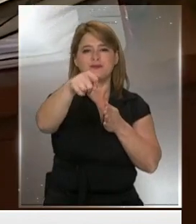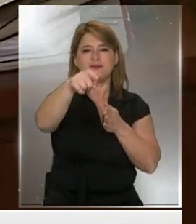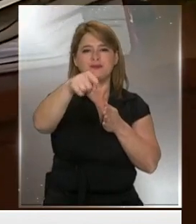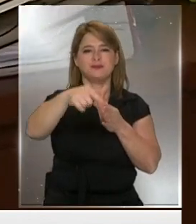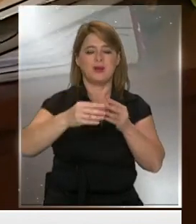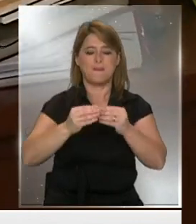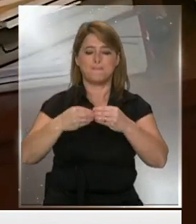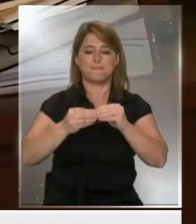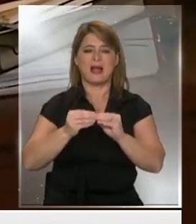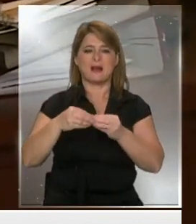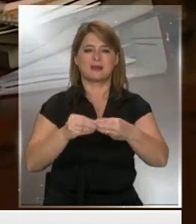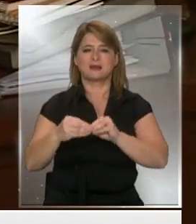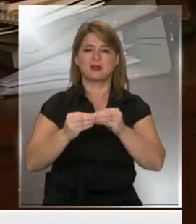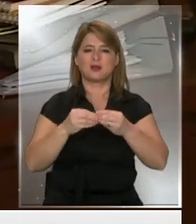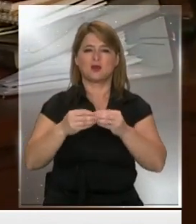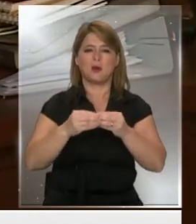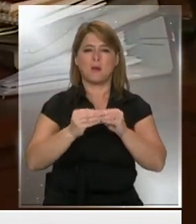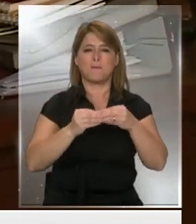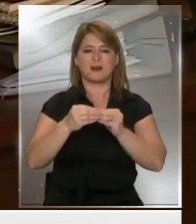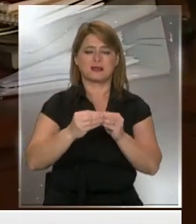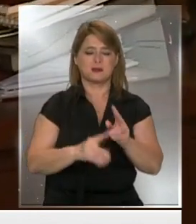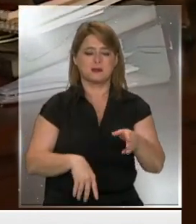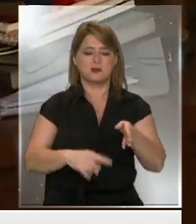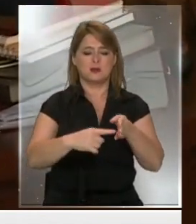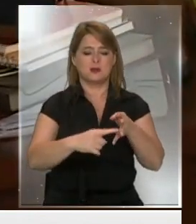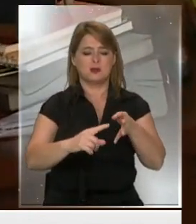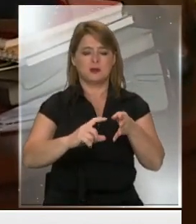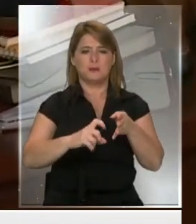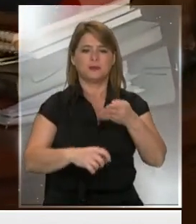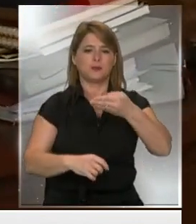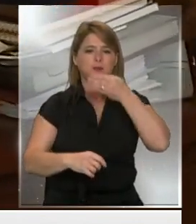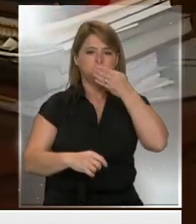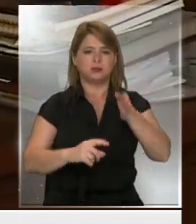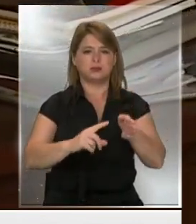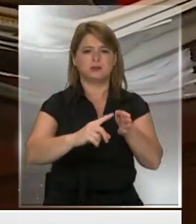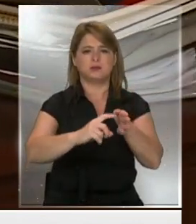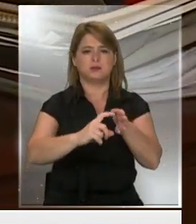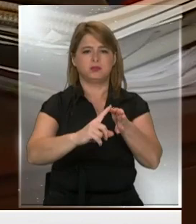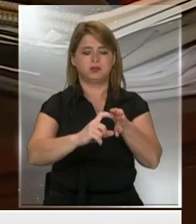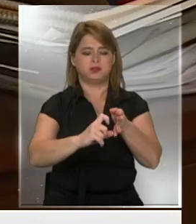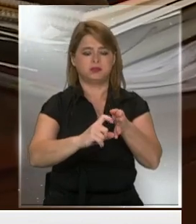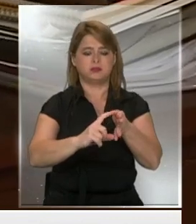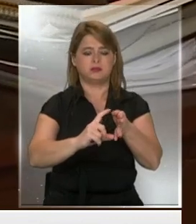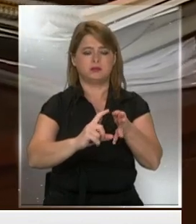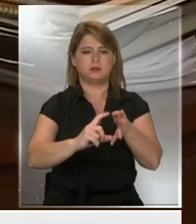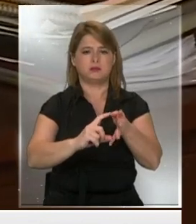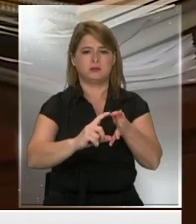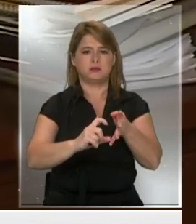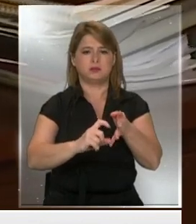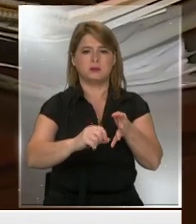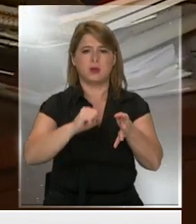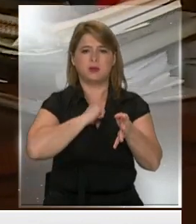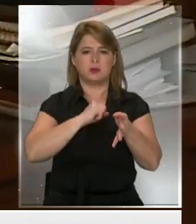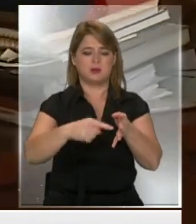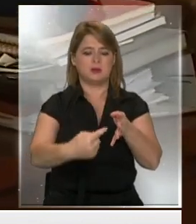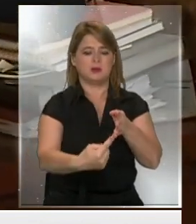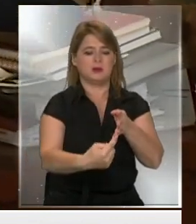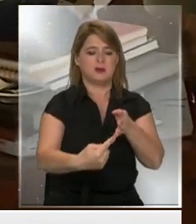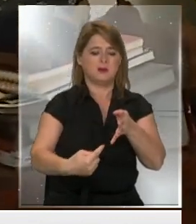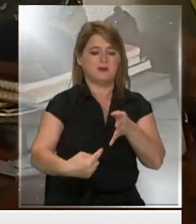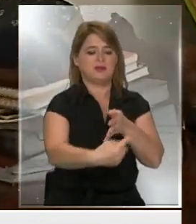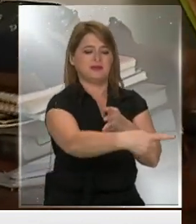ejemplo para que ustedes vean, si uno se la pusiera y pusiera el estornudo, ustedes ven